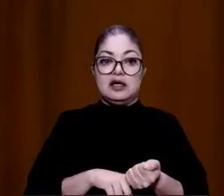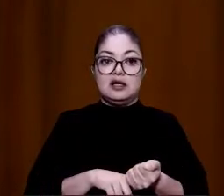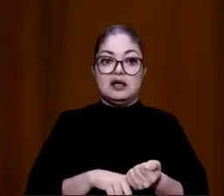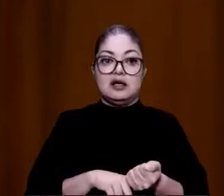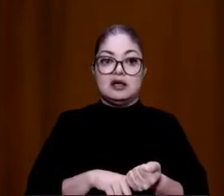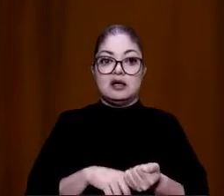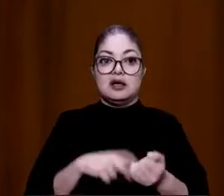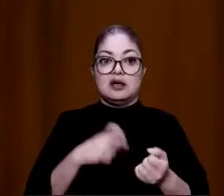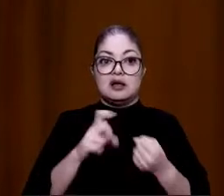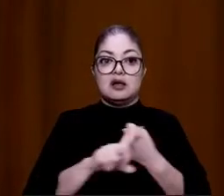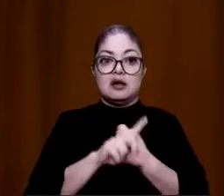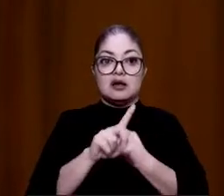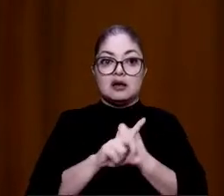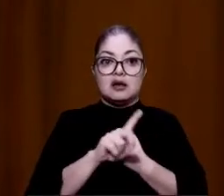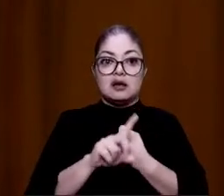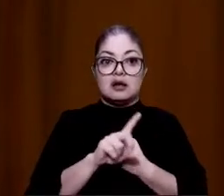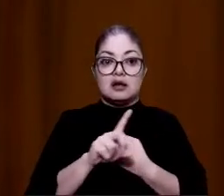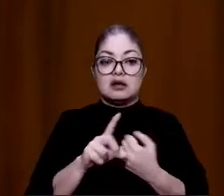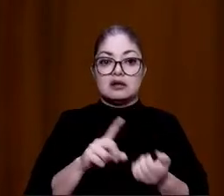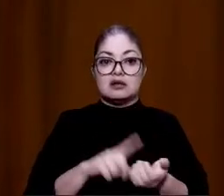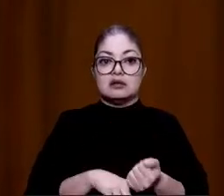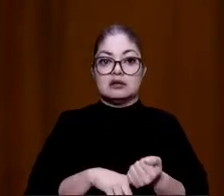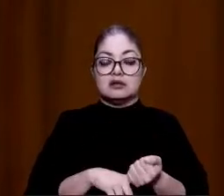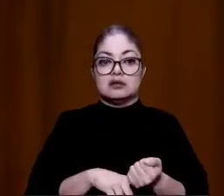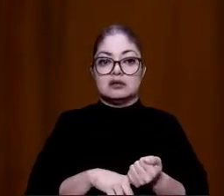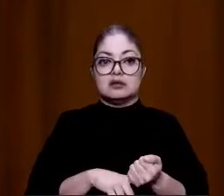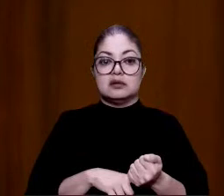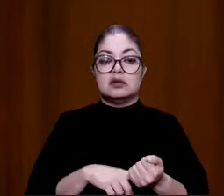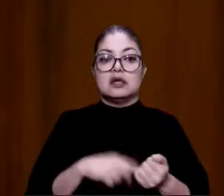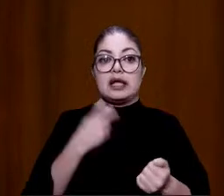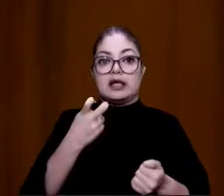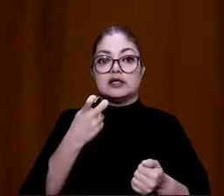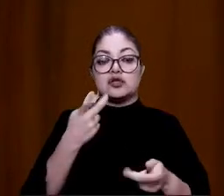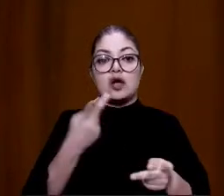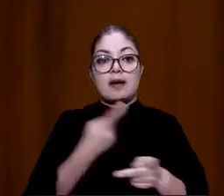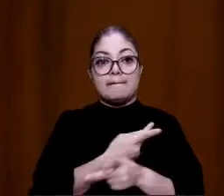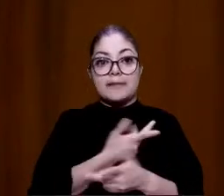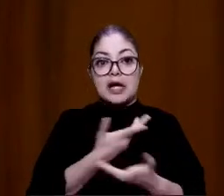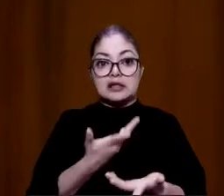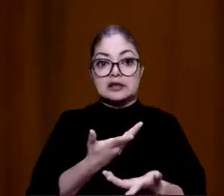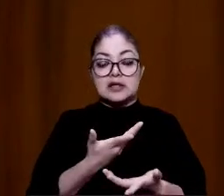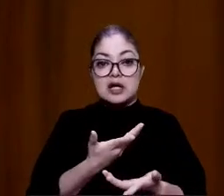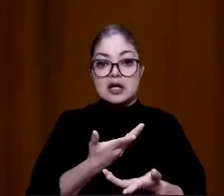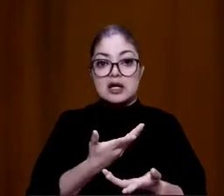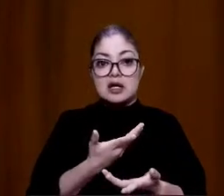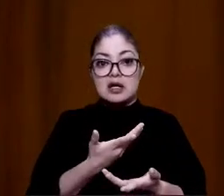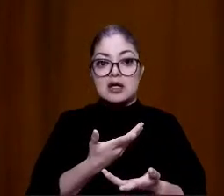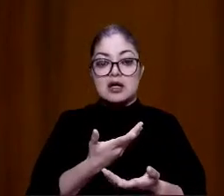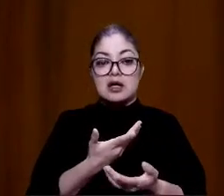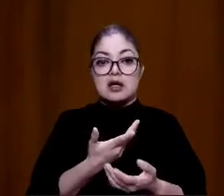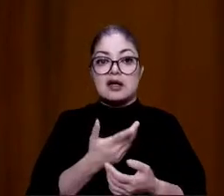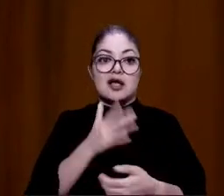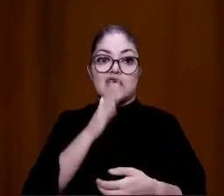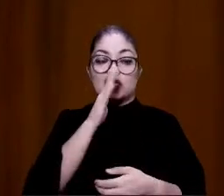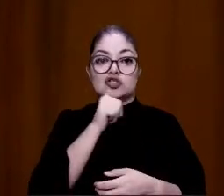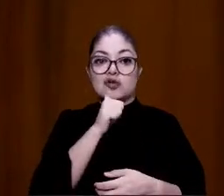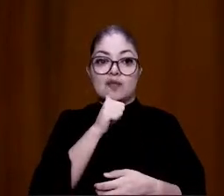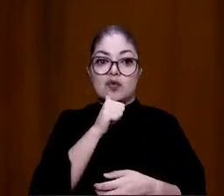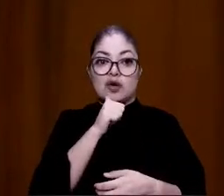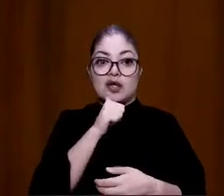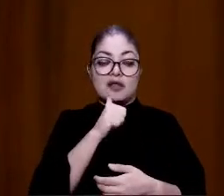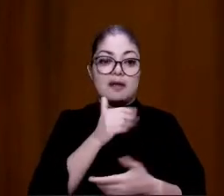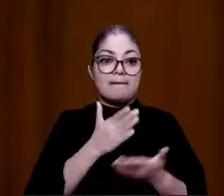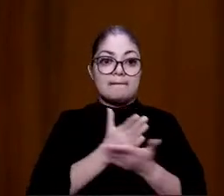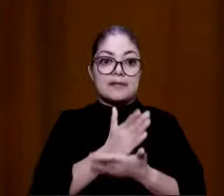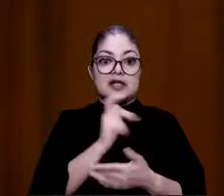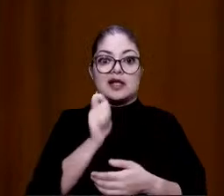el problema de que no son flexibles. ¿Y eso qué sucede? Pues desafortunadamente, pues, no se pueden meter luego a las poblaciones,